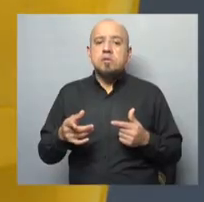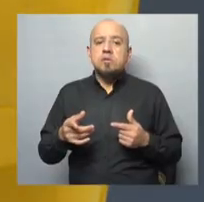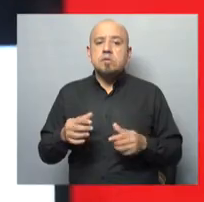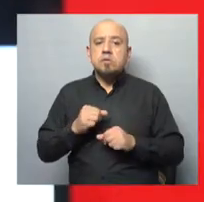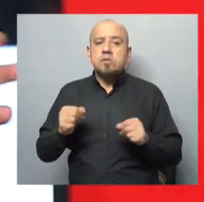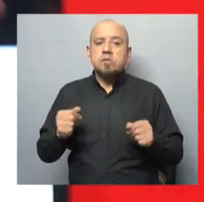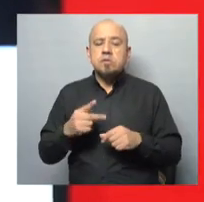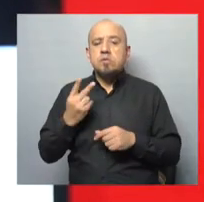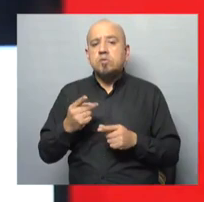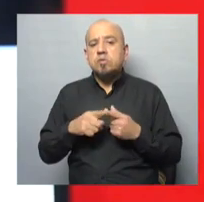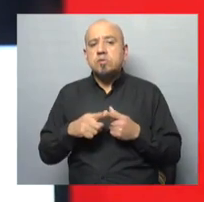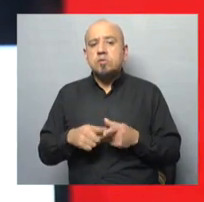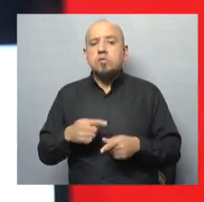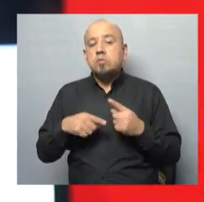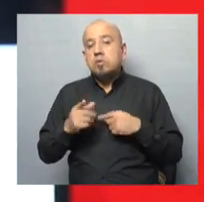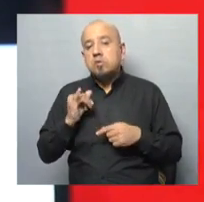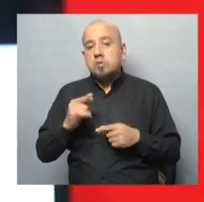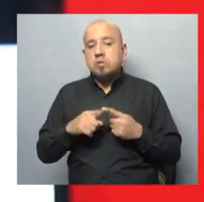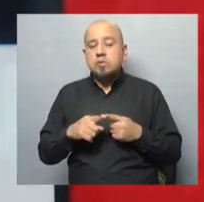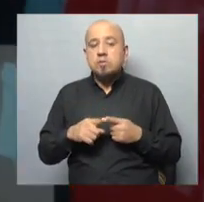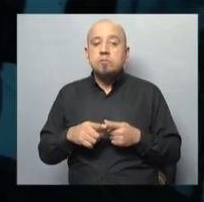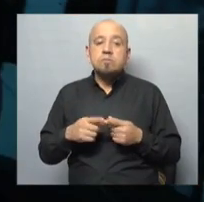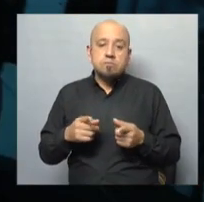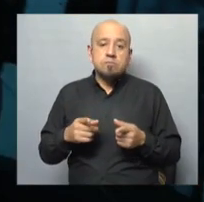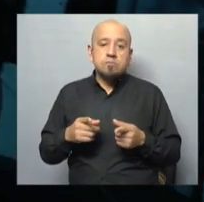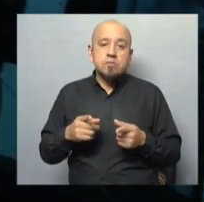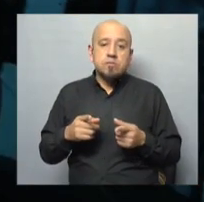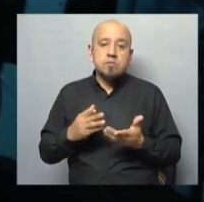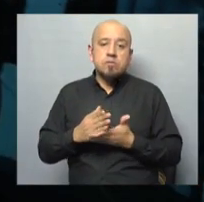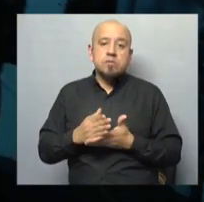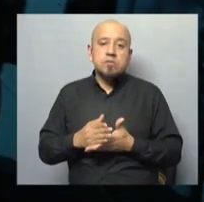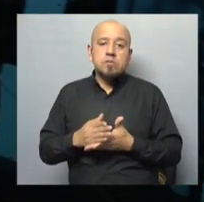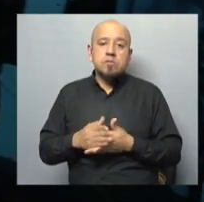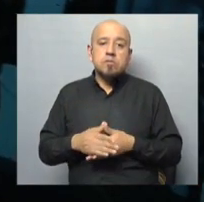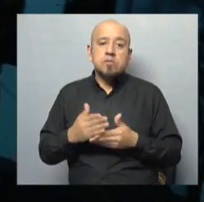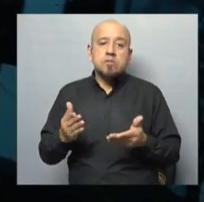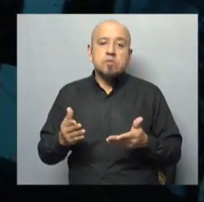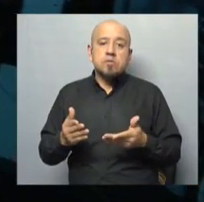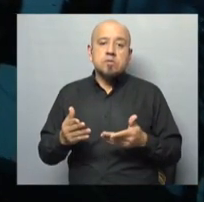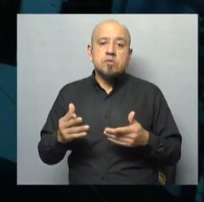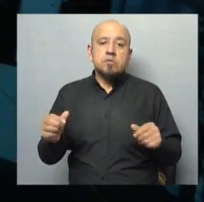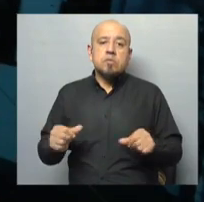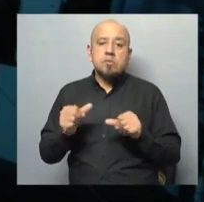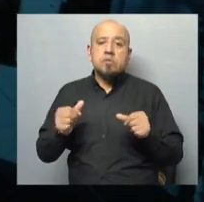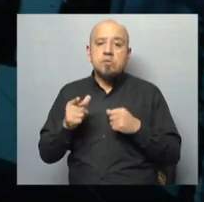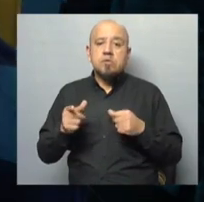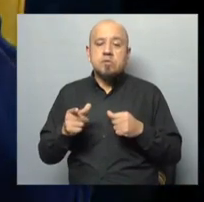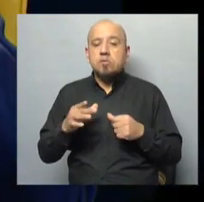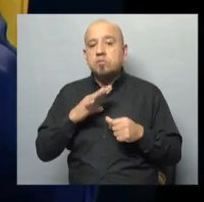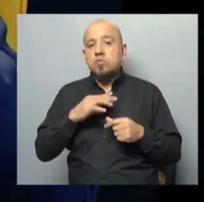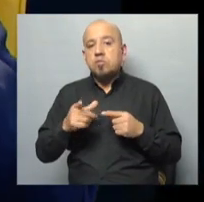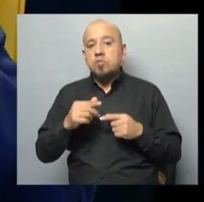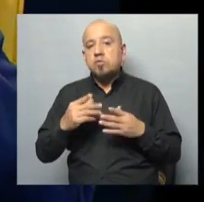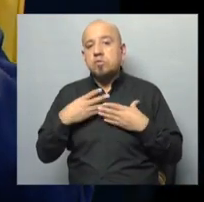los dos sentidos pero sin respeto es siempre lo que vos tenés que dar lo que